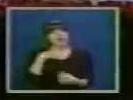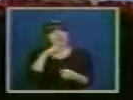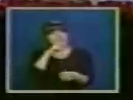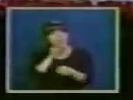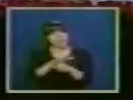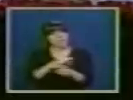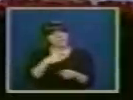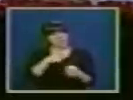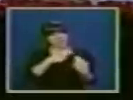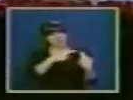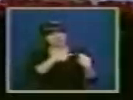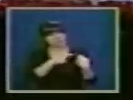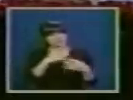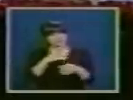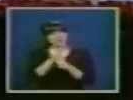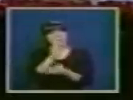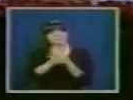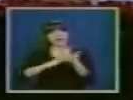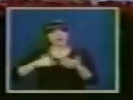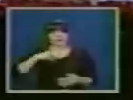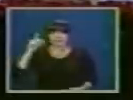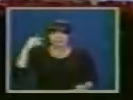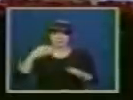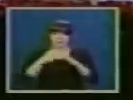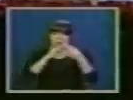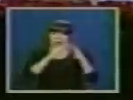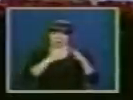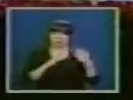mandato recibido de mi pueblo.